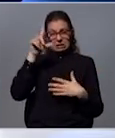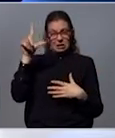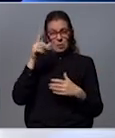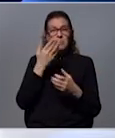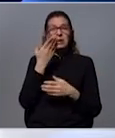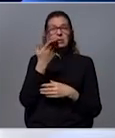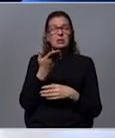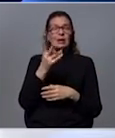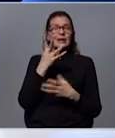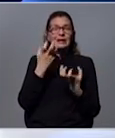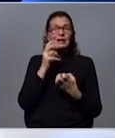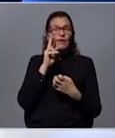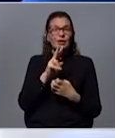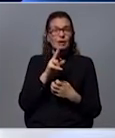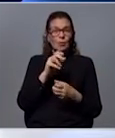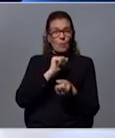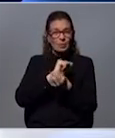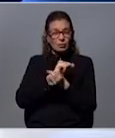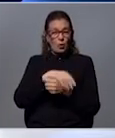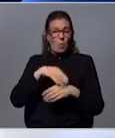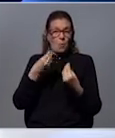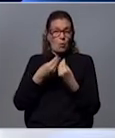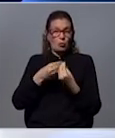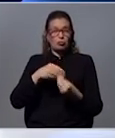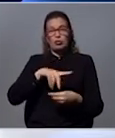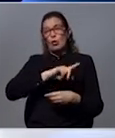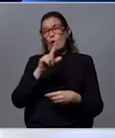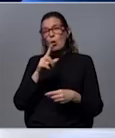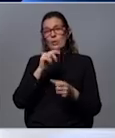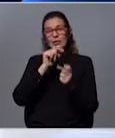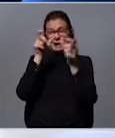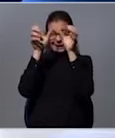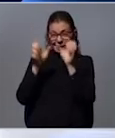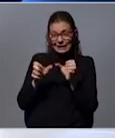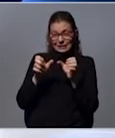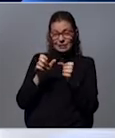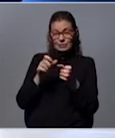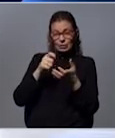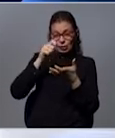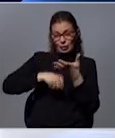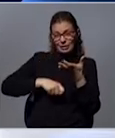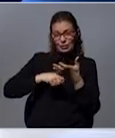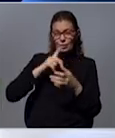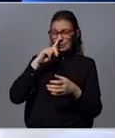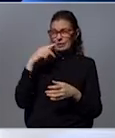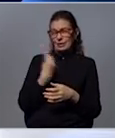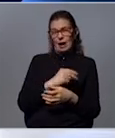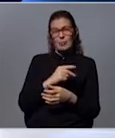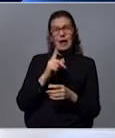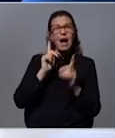pedía que quería ver un preso o varios presos o una cárcel y tenía autorización automática a veces a veces los